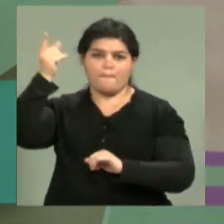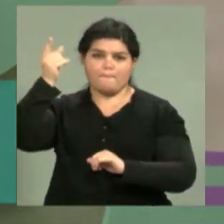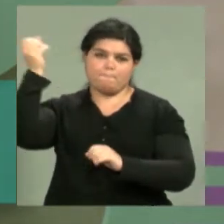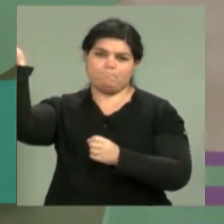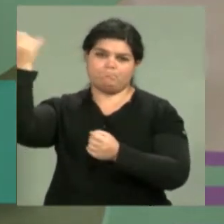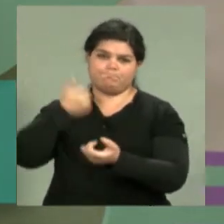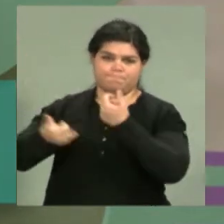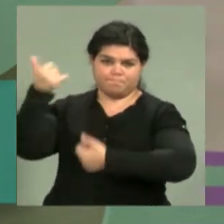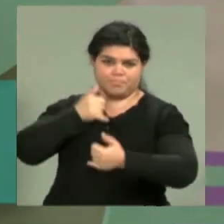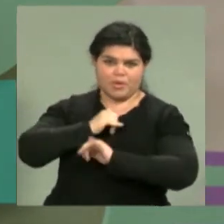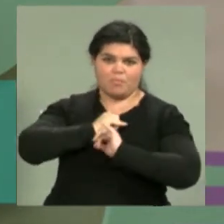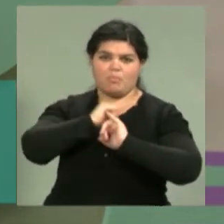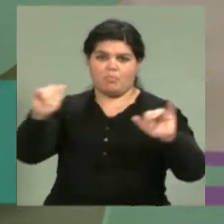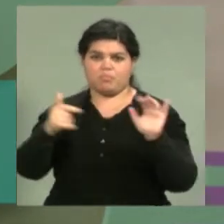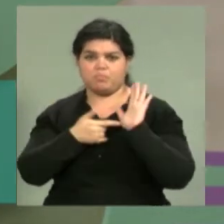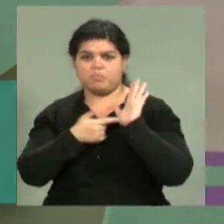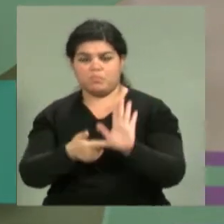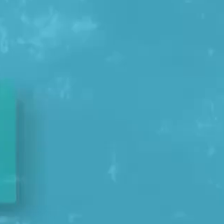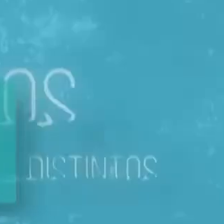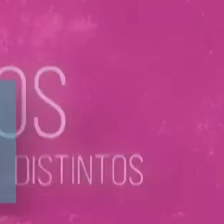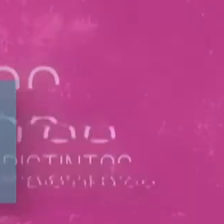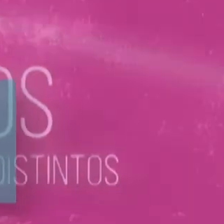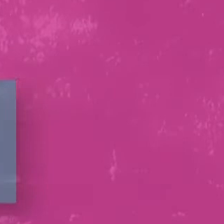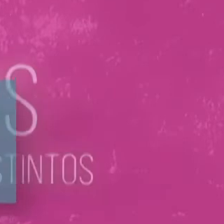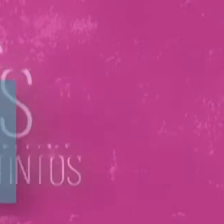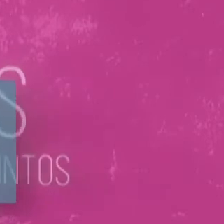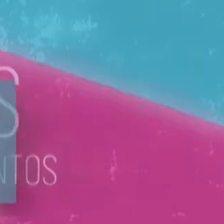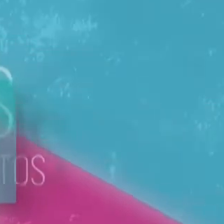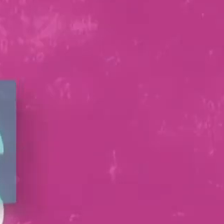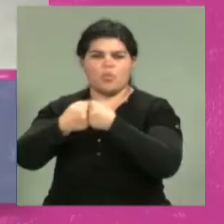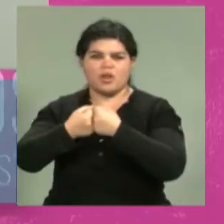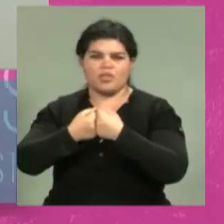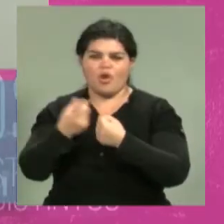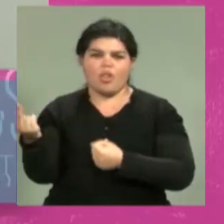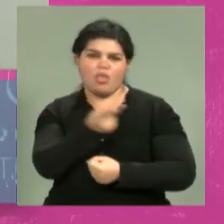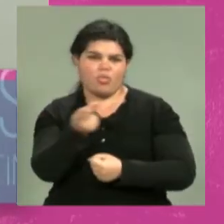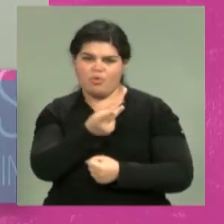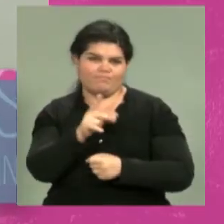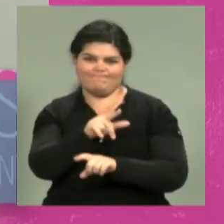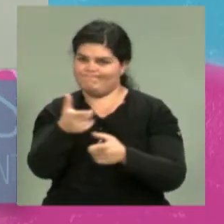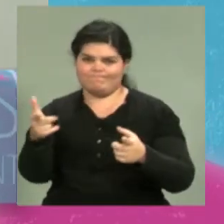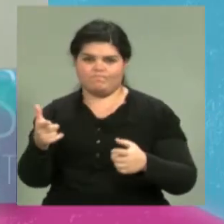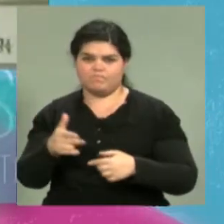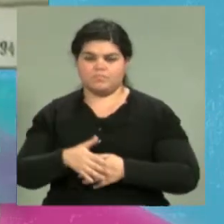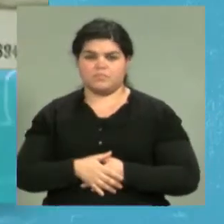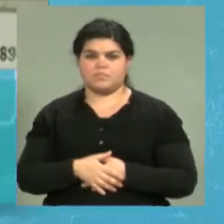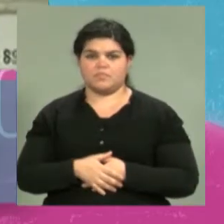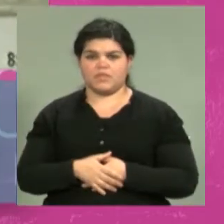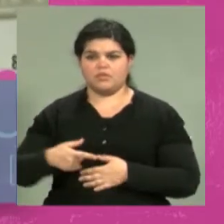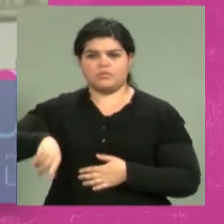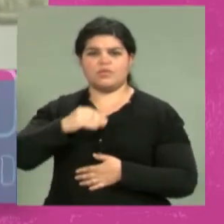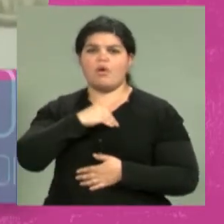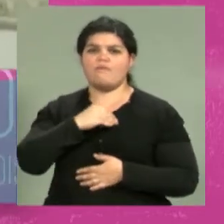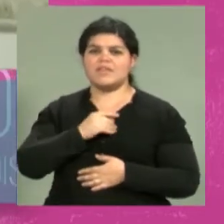están de acuerdo con la eutanasia ni con la muerte asistida, sino que creemos en Dios como